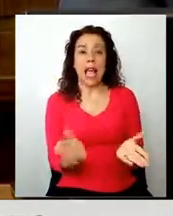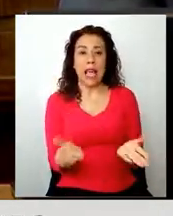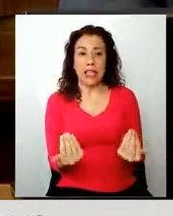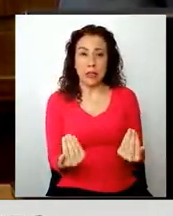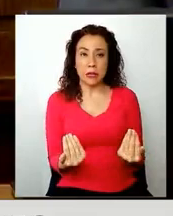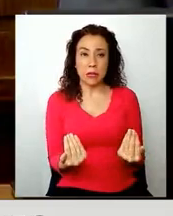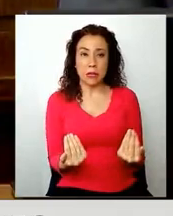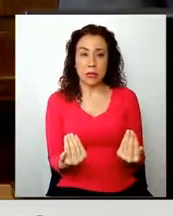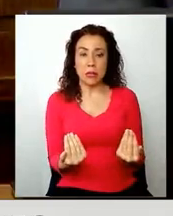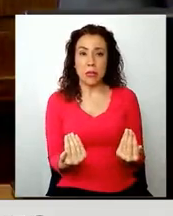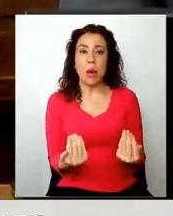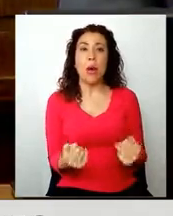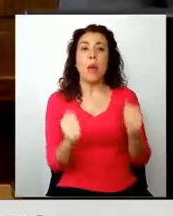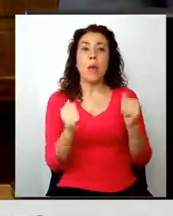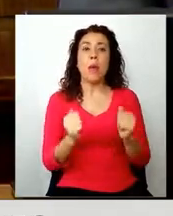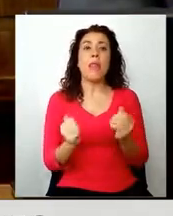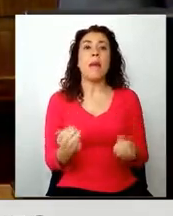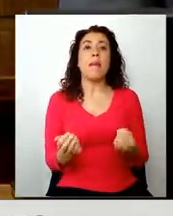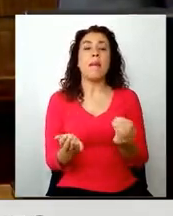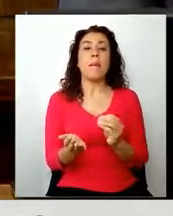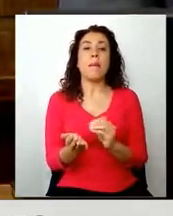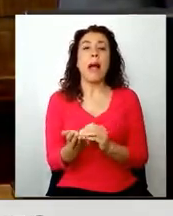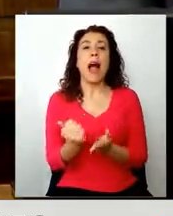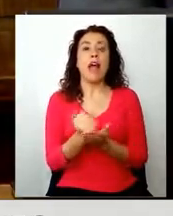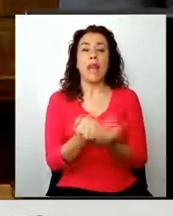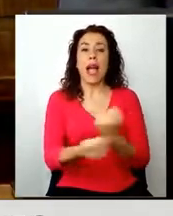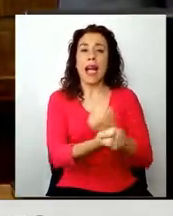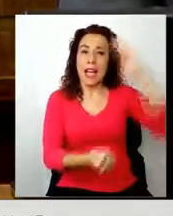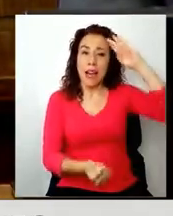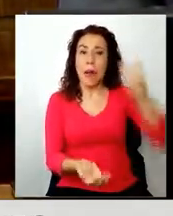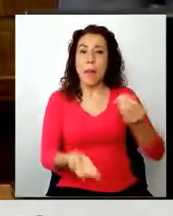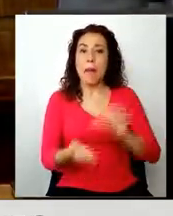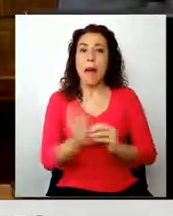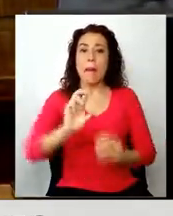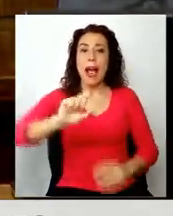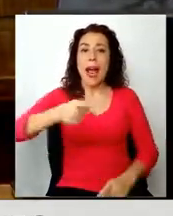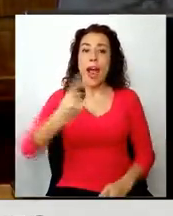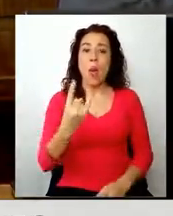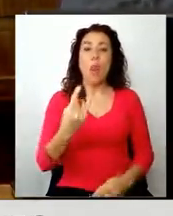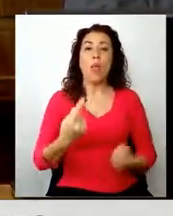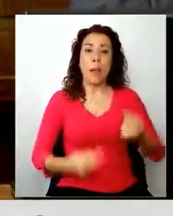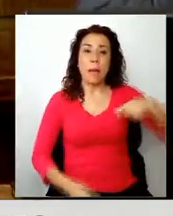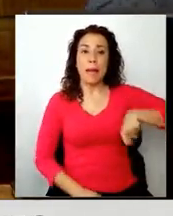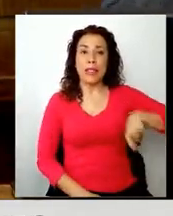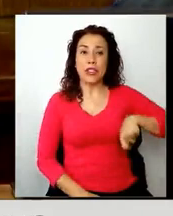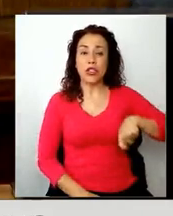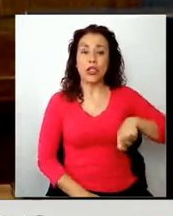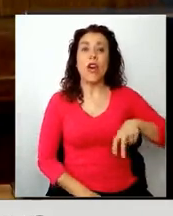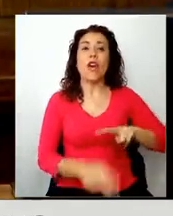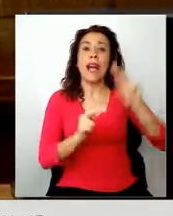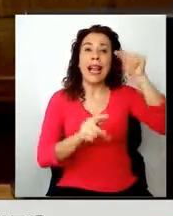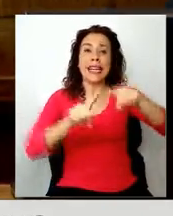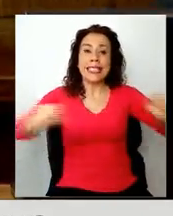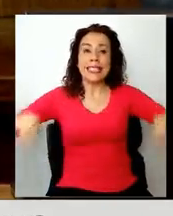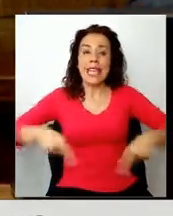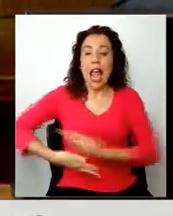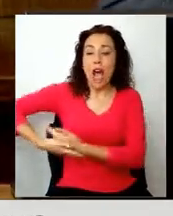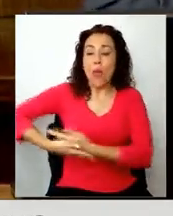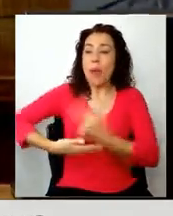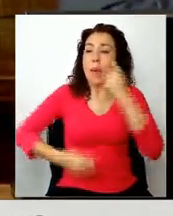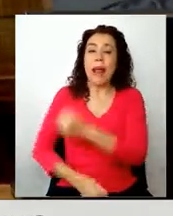a aumentar la ayuda carabineros va a aumentar la peju las pensiones va a crear sala cuna universal